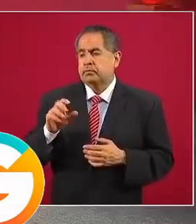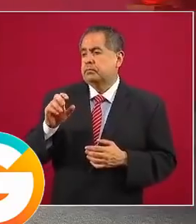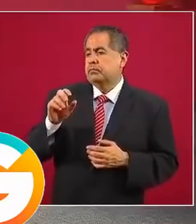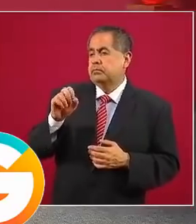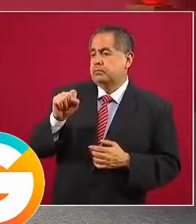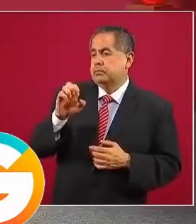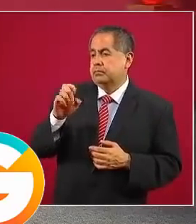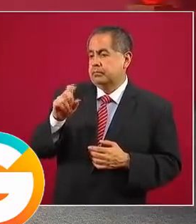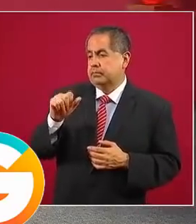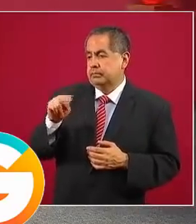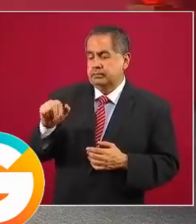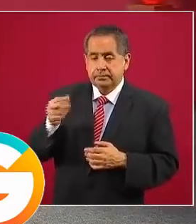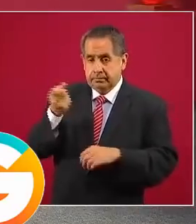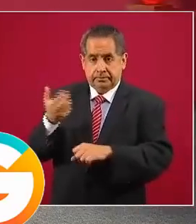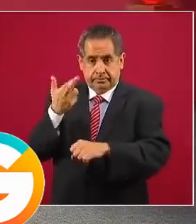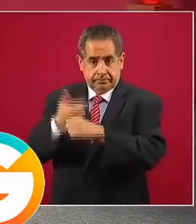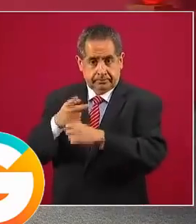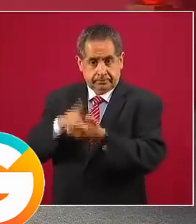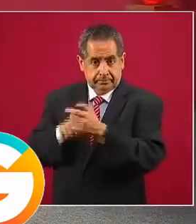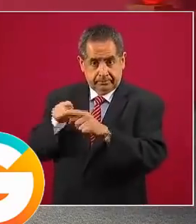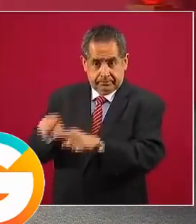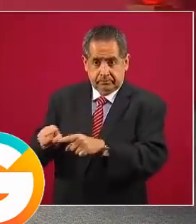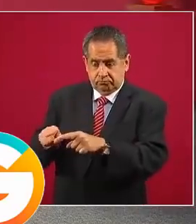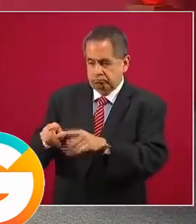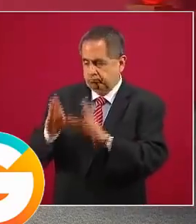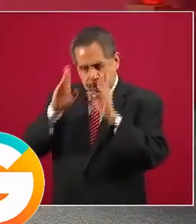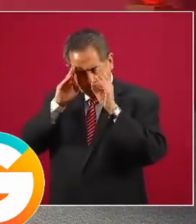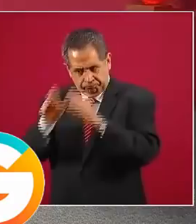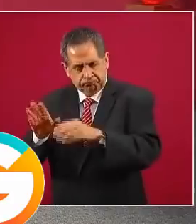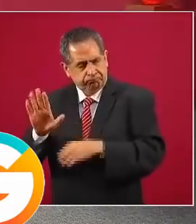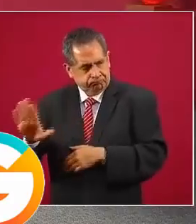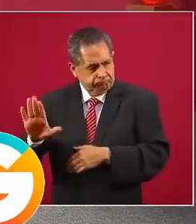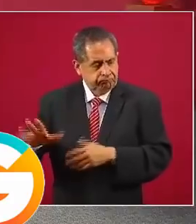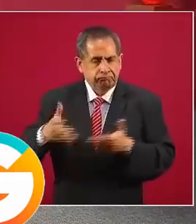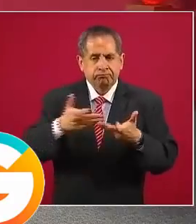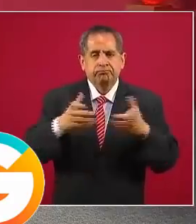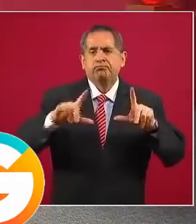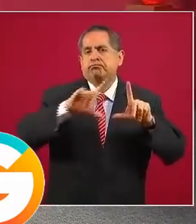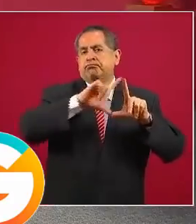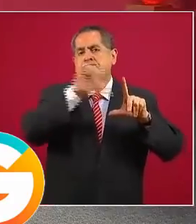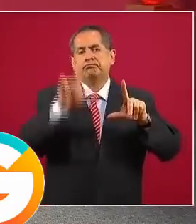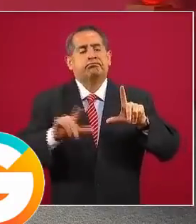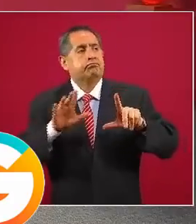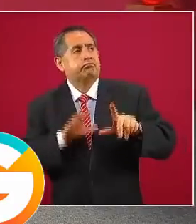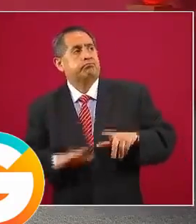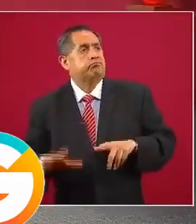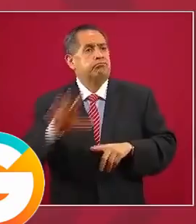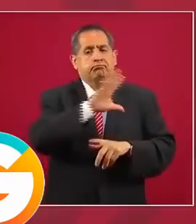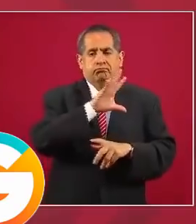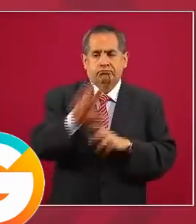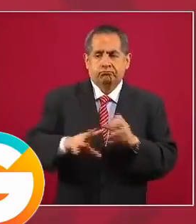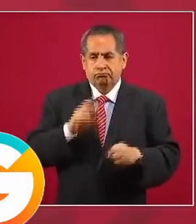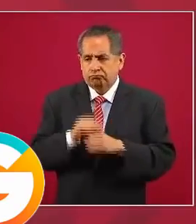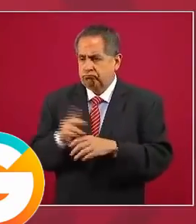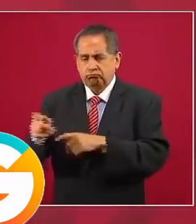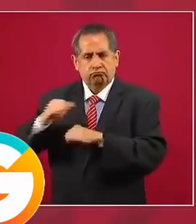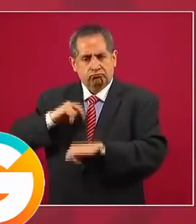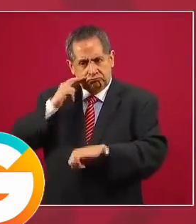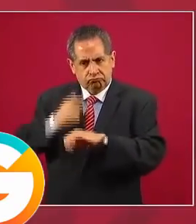Defensa se ocupe de todo lo que tiene que ver con el territorio nacional, vamos a